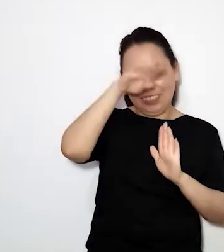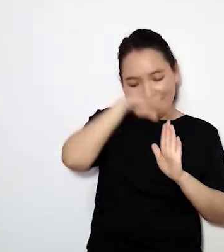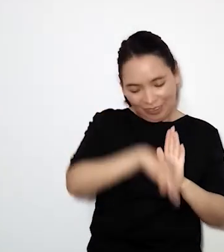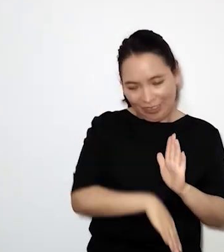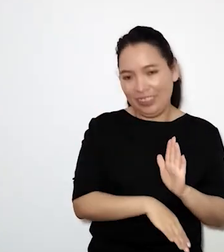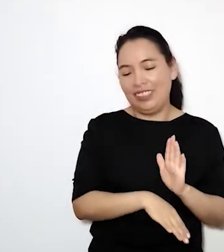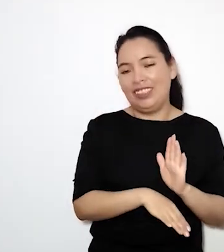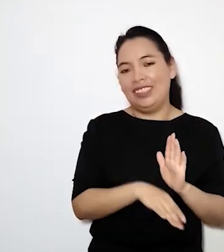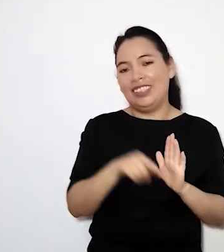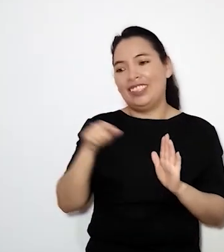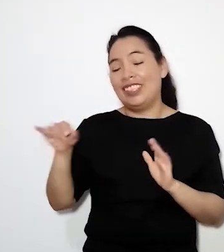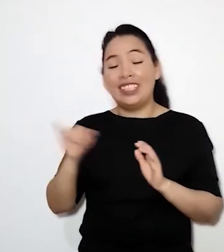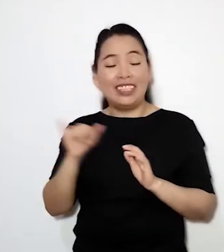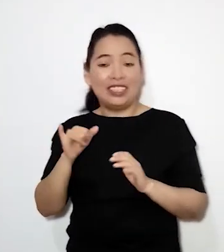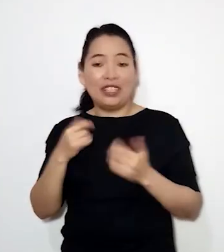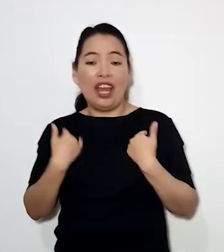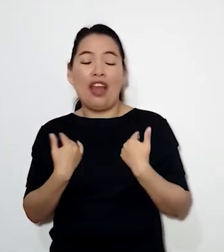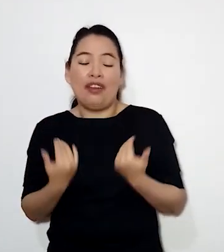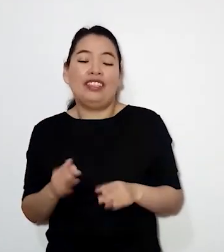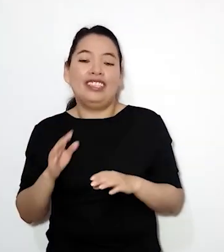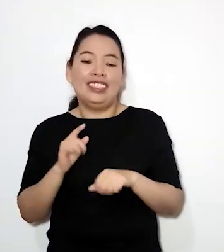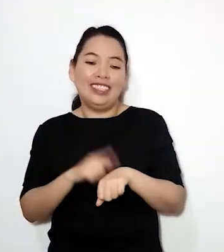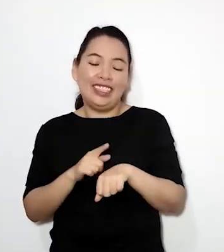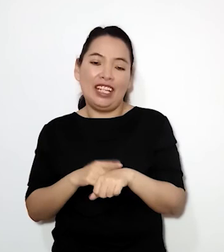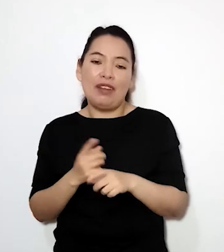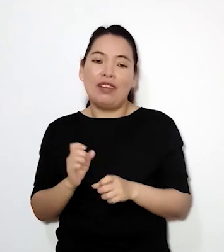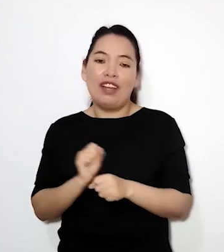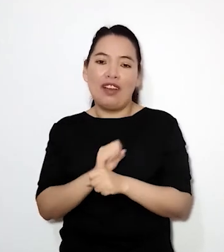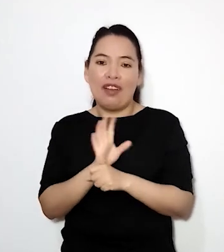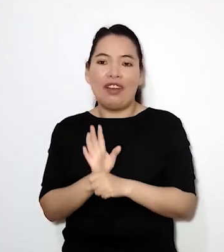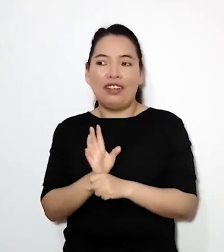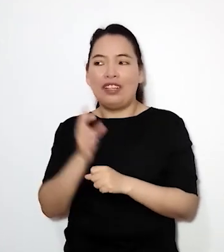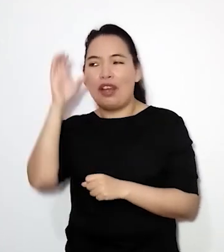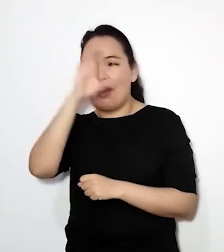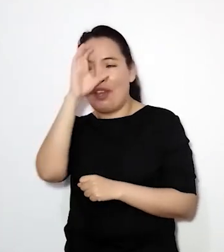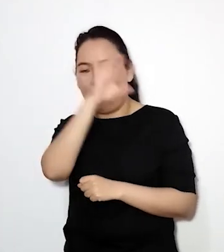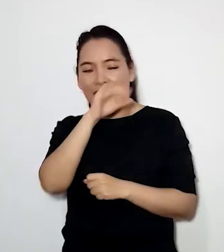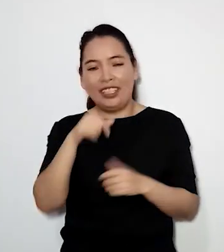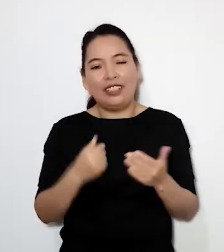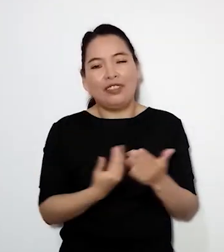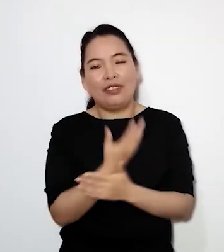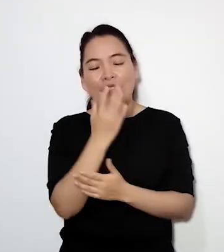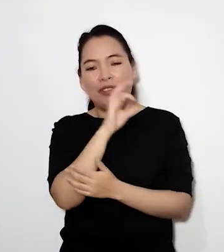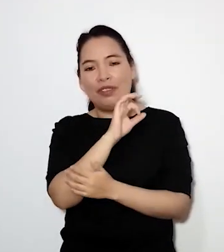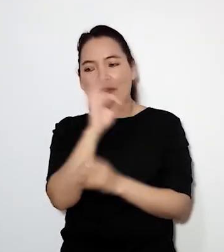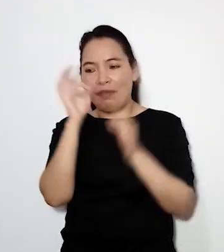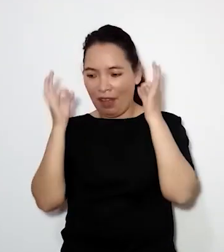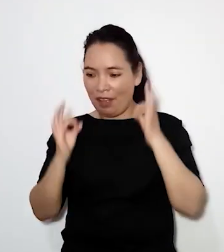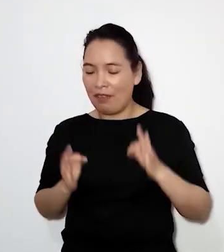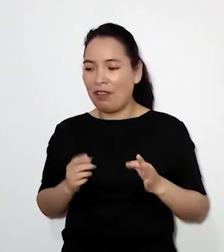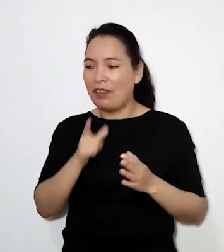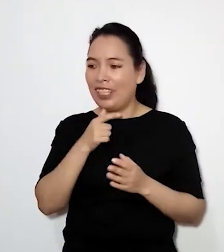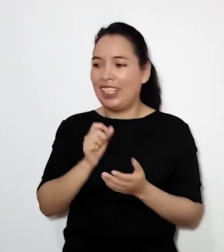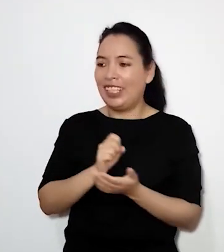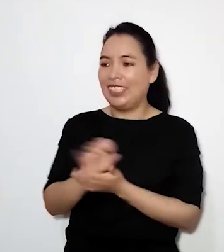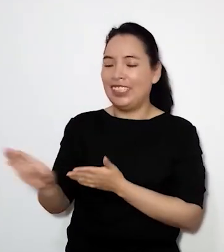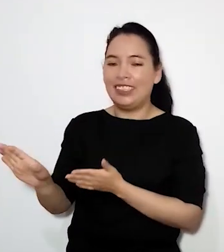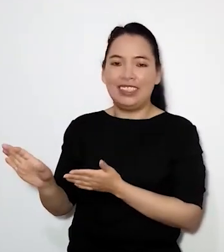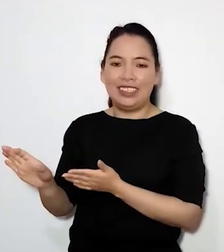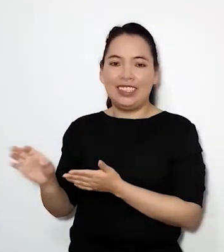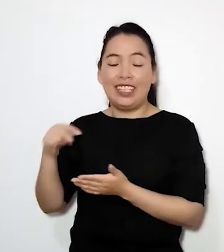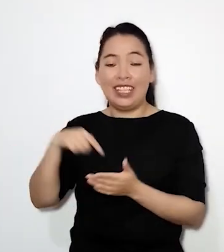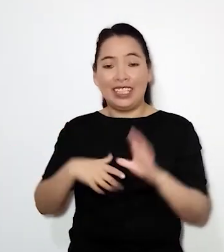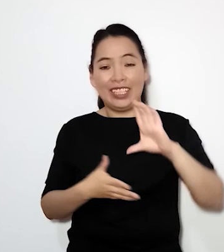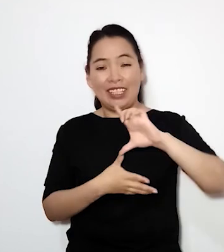en que estamos viviendo, buscar maneras de incluir a los que excluimos. En América Latina hay más de 14 millones de niños fuera